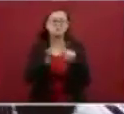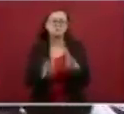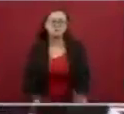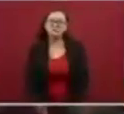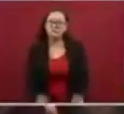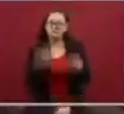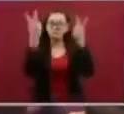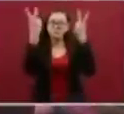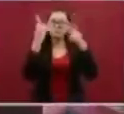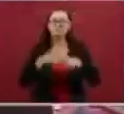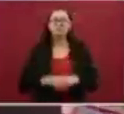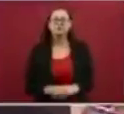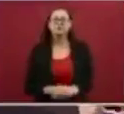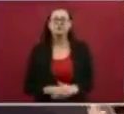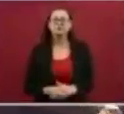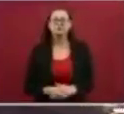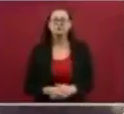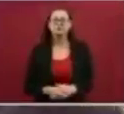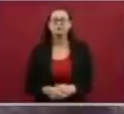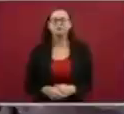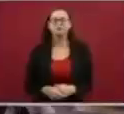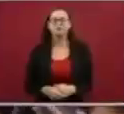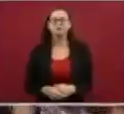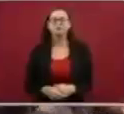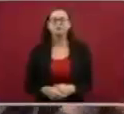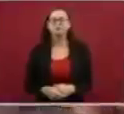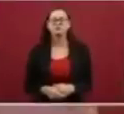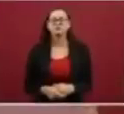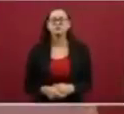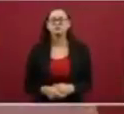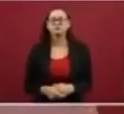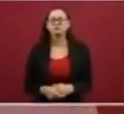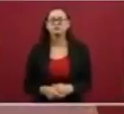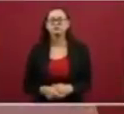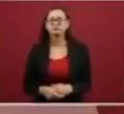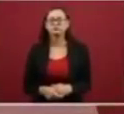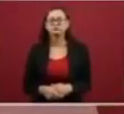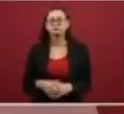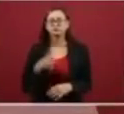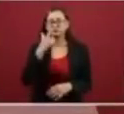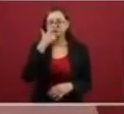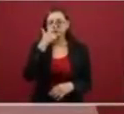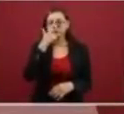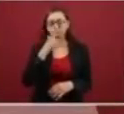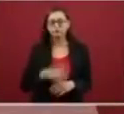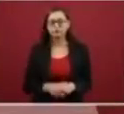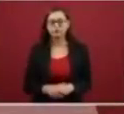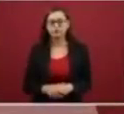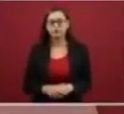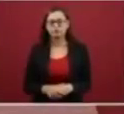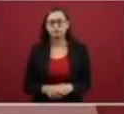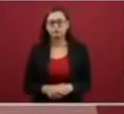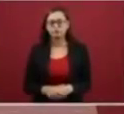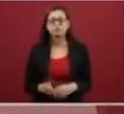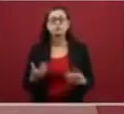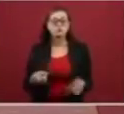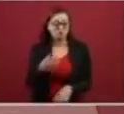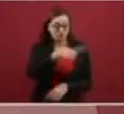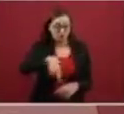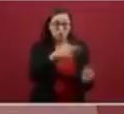Todo lo confiscado a la delincuencia común y a la de cuello